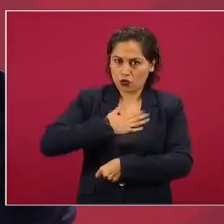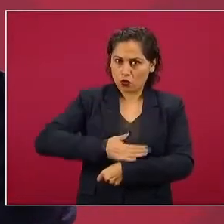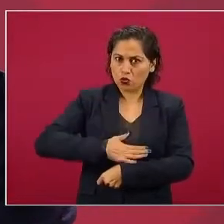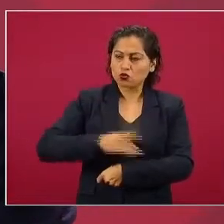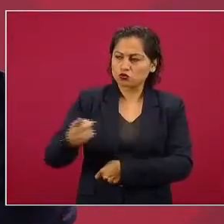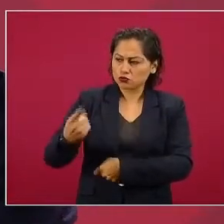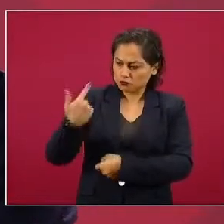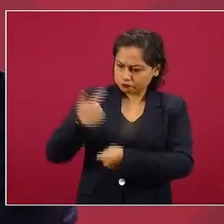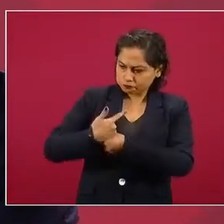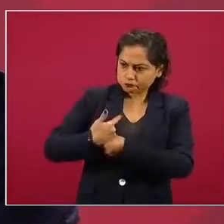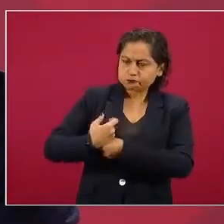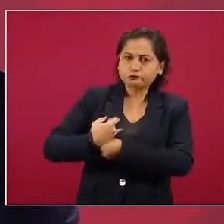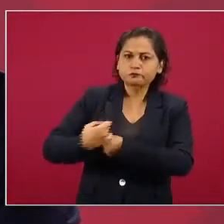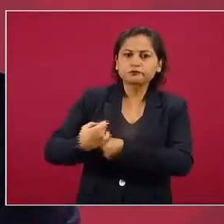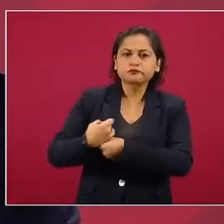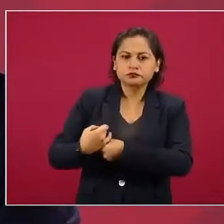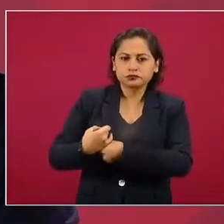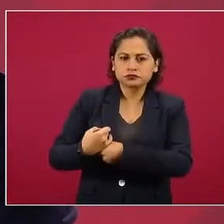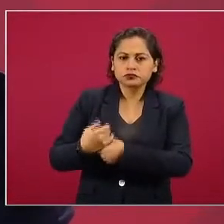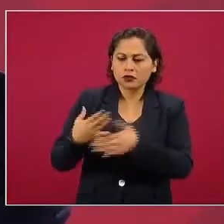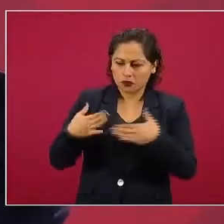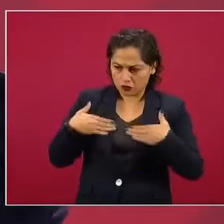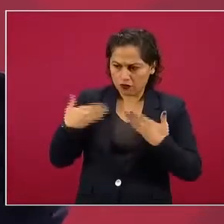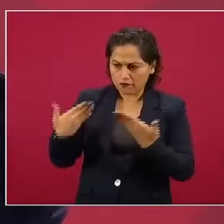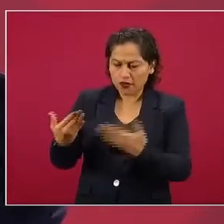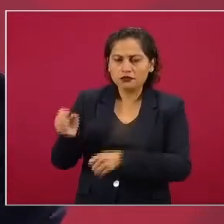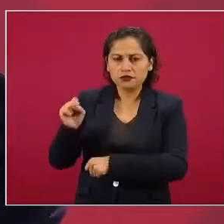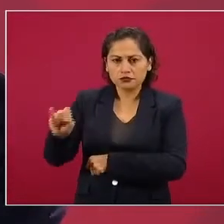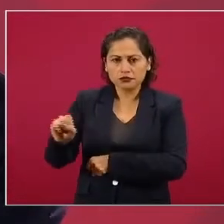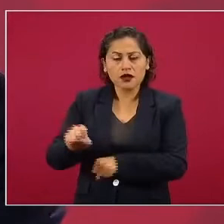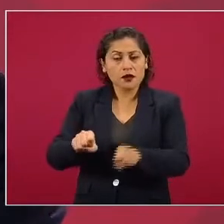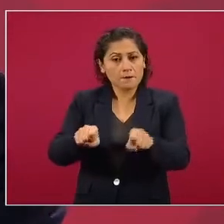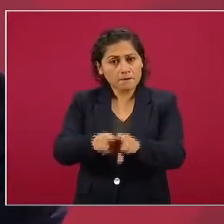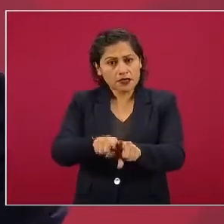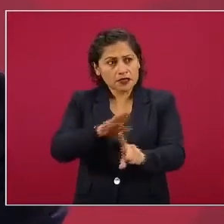así también hay que tenerle confianza al pueblo,